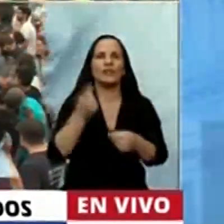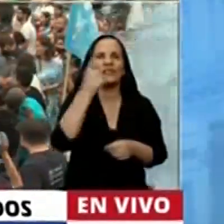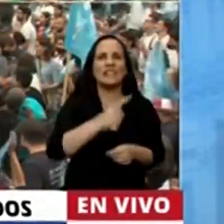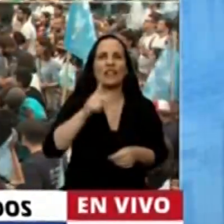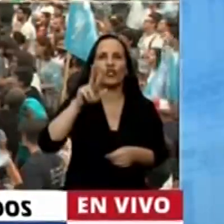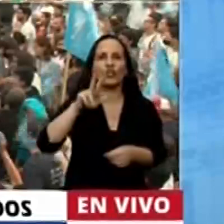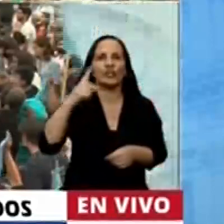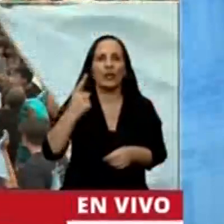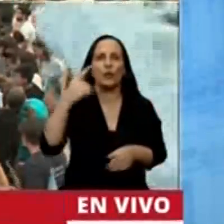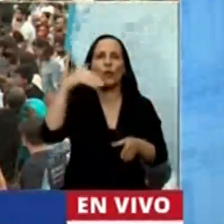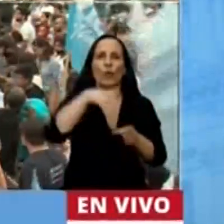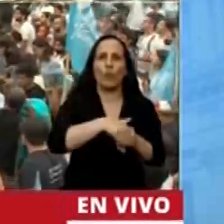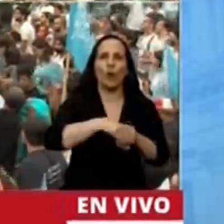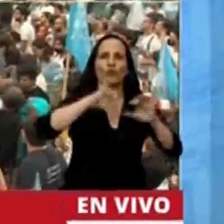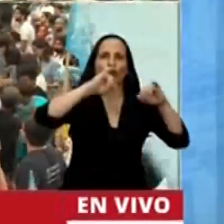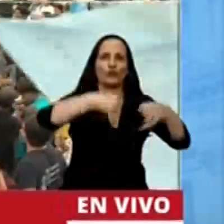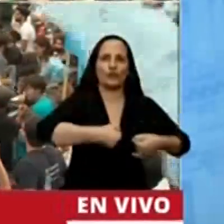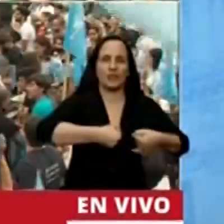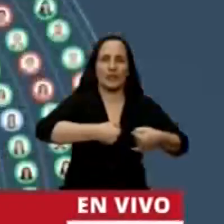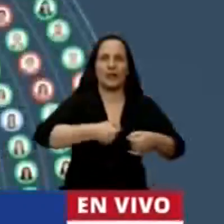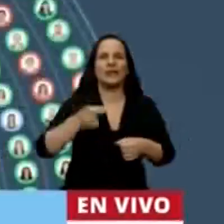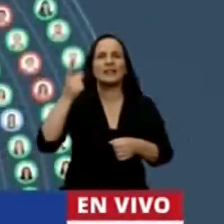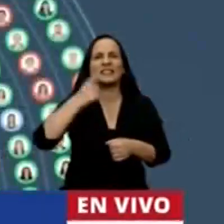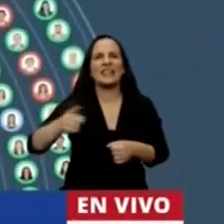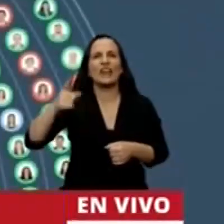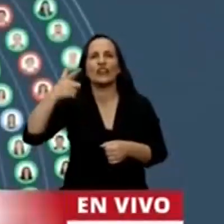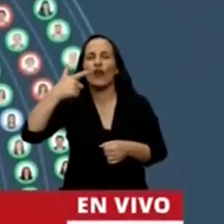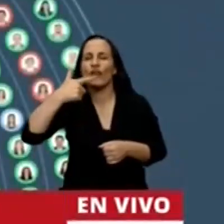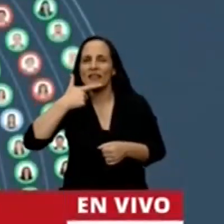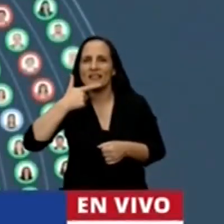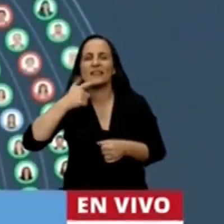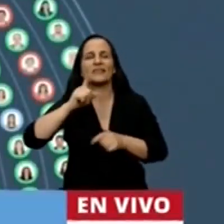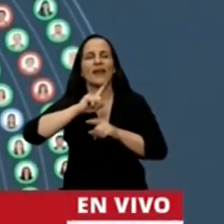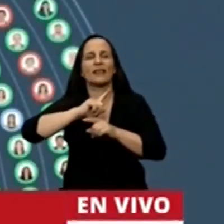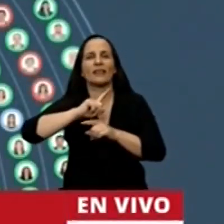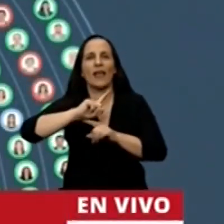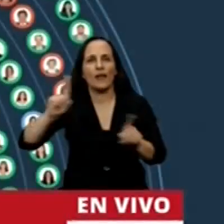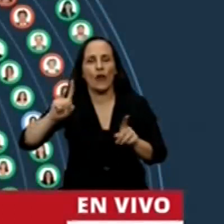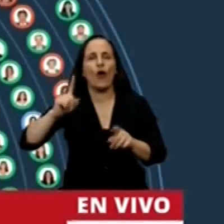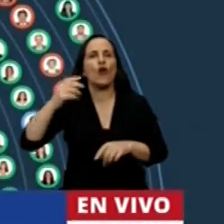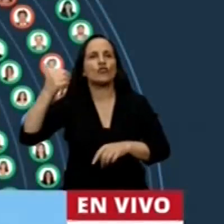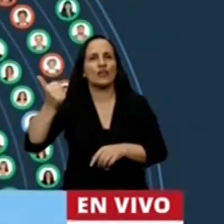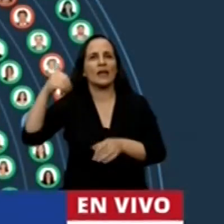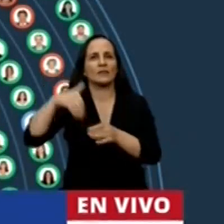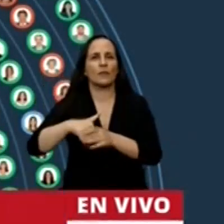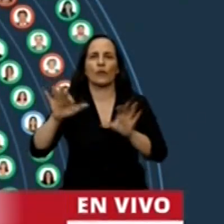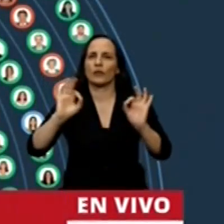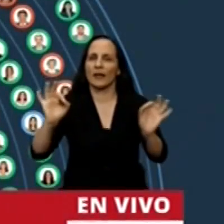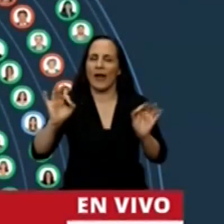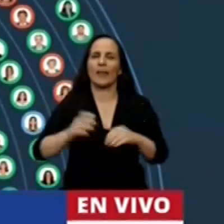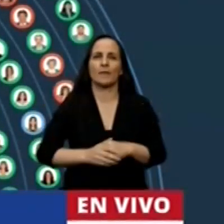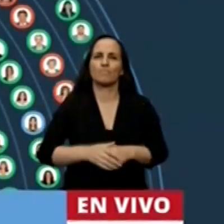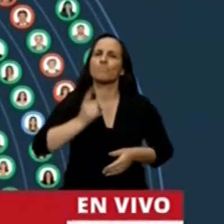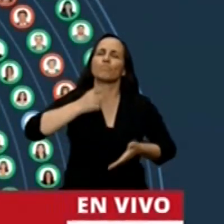117 legisladores votaron en contra de la iniciativa. Hubo 6 abstenciones. Fue un tenso y